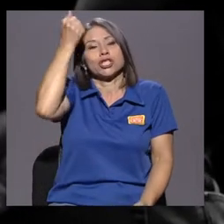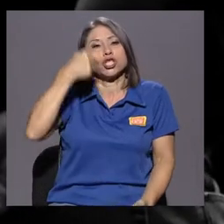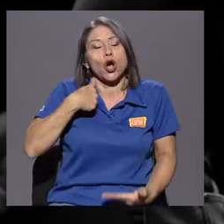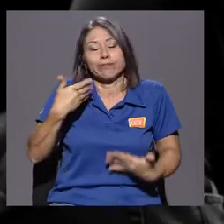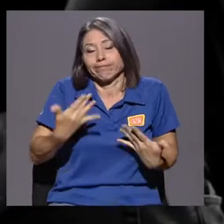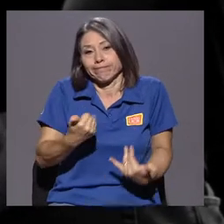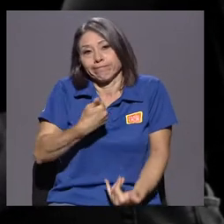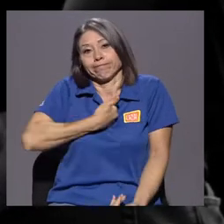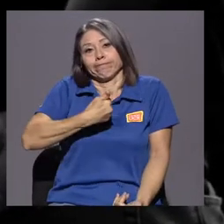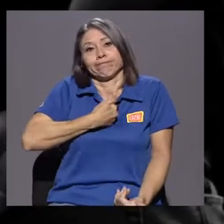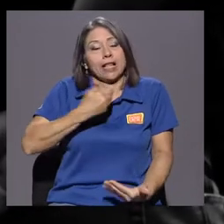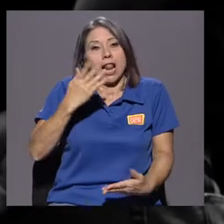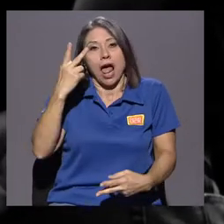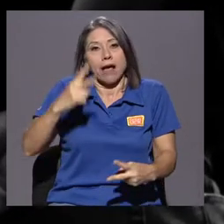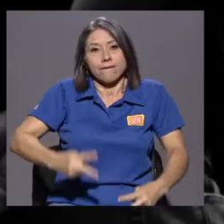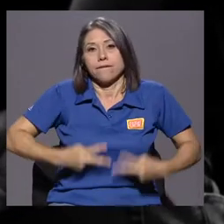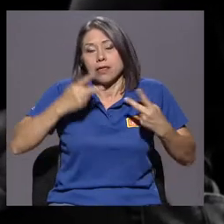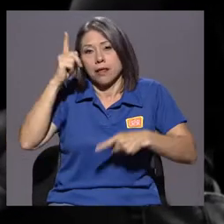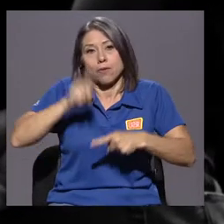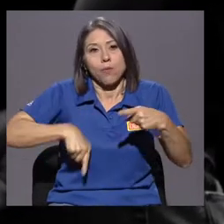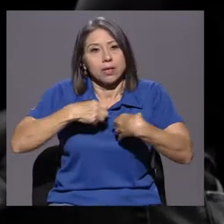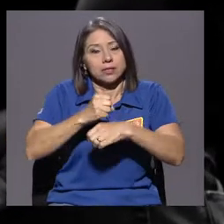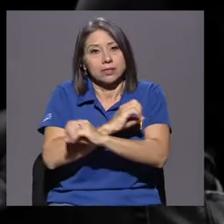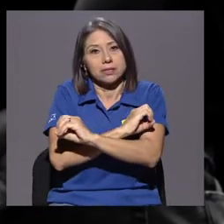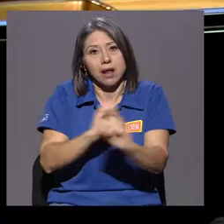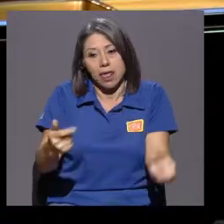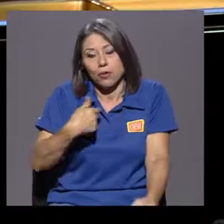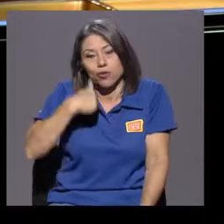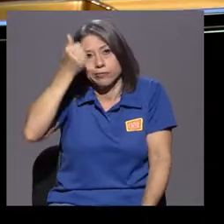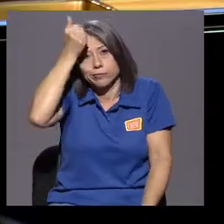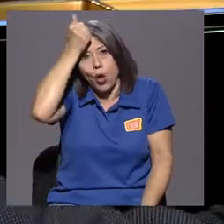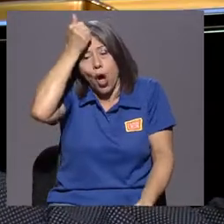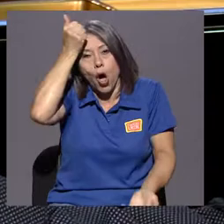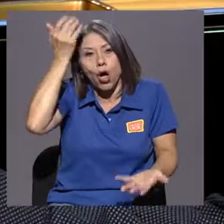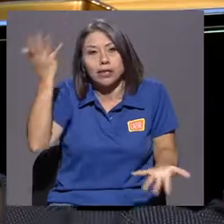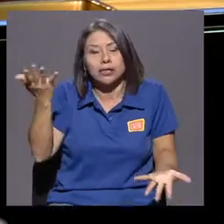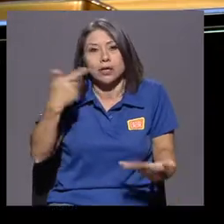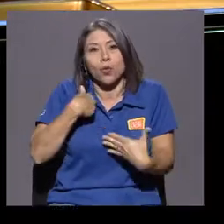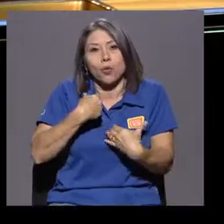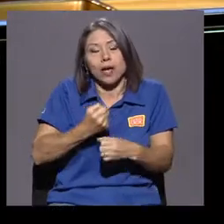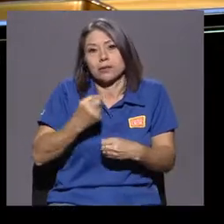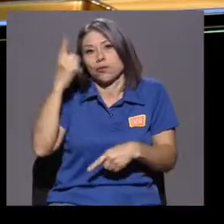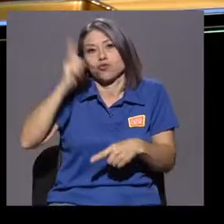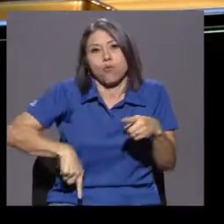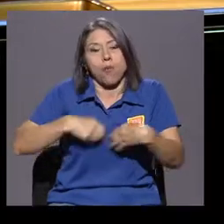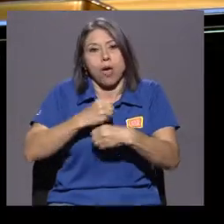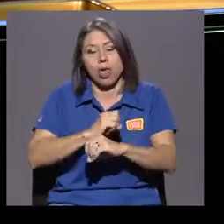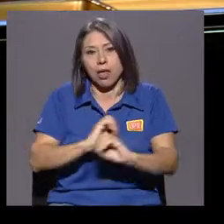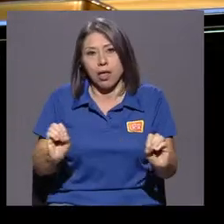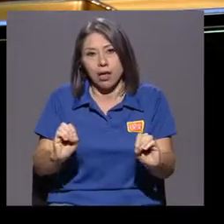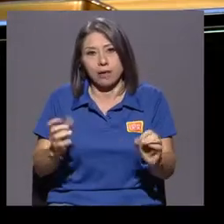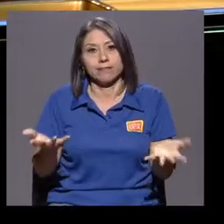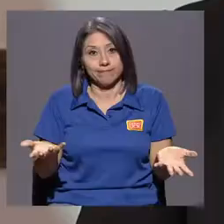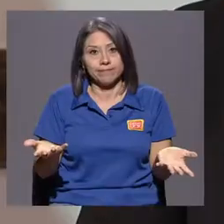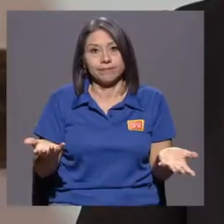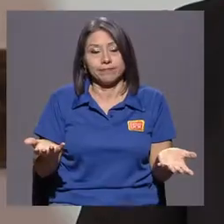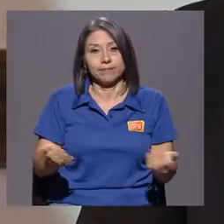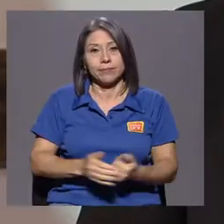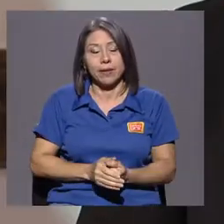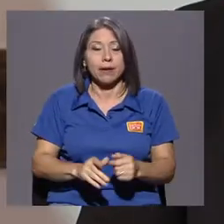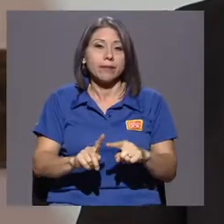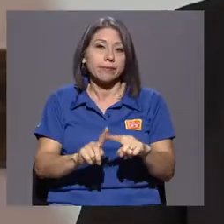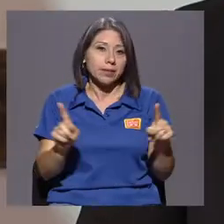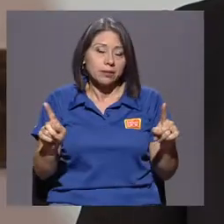eso la vida no puede hacer nada contra eso contra las fronteras que uno hace no no no no se puede es verdad